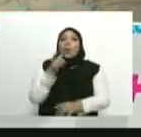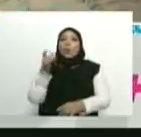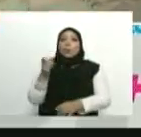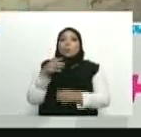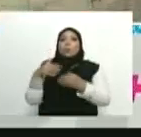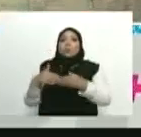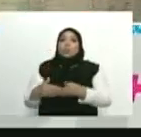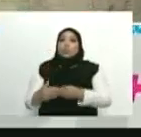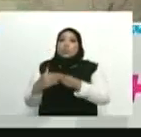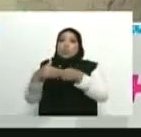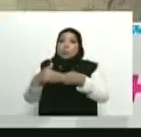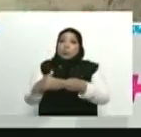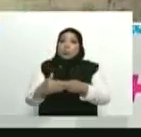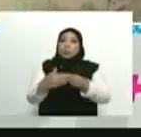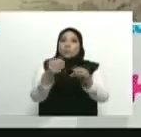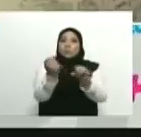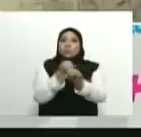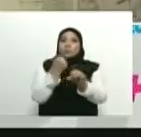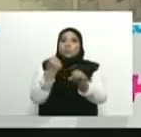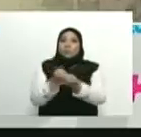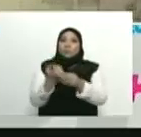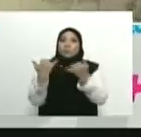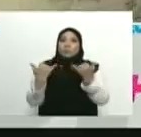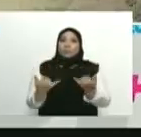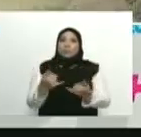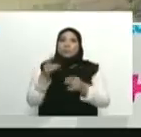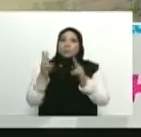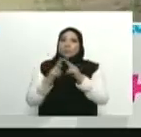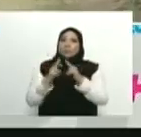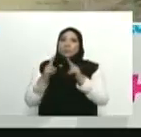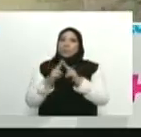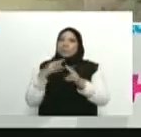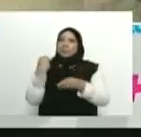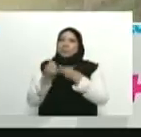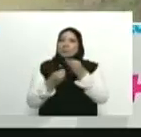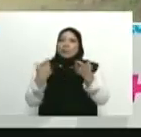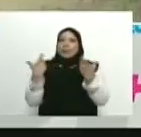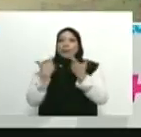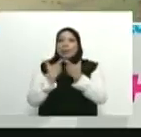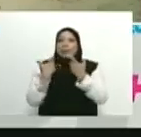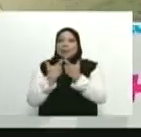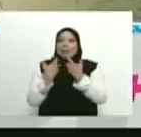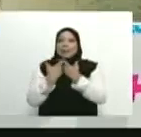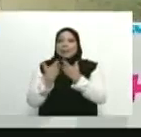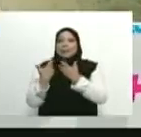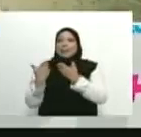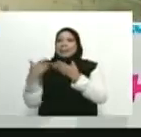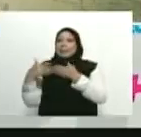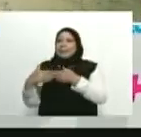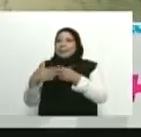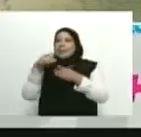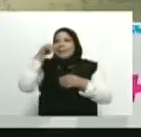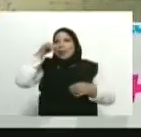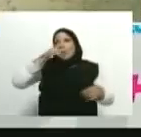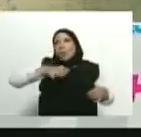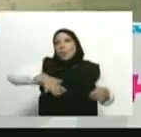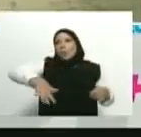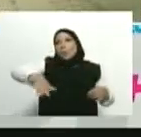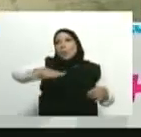ellas sirvieron de agentes de inteligencia, sirvieron para conocer qué es lo que estaba haciendo el enemigo, qué estaba haciendo el aborde en los puertos